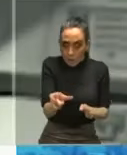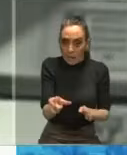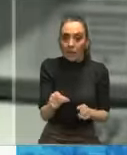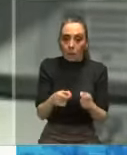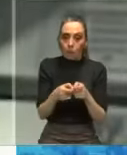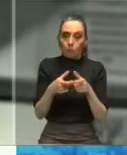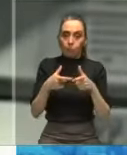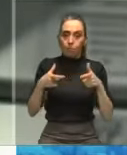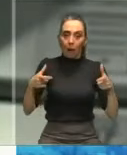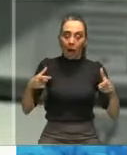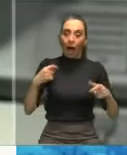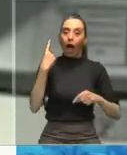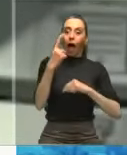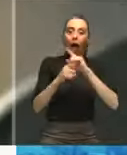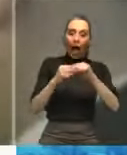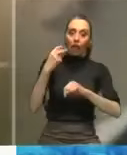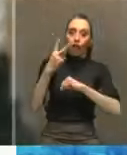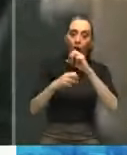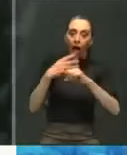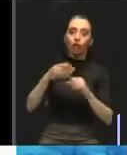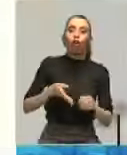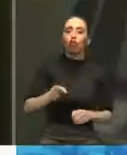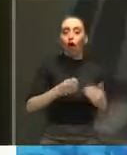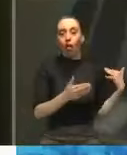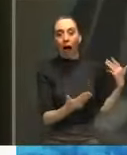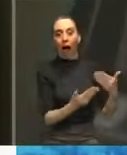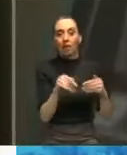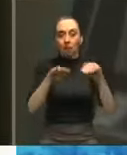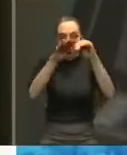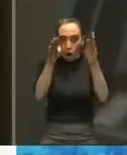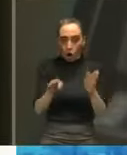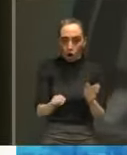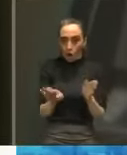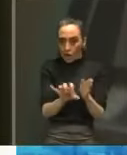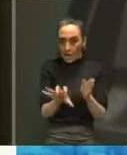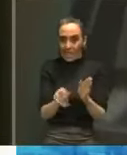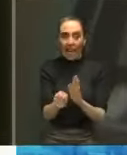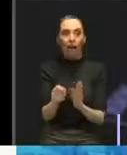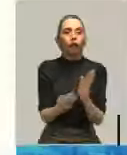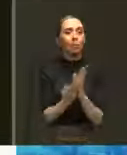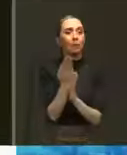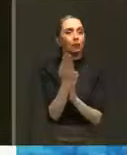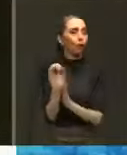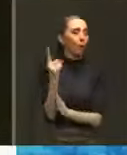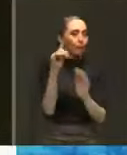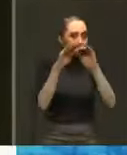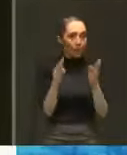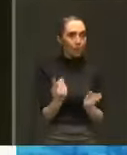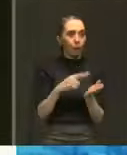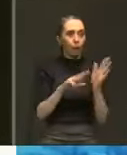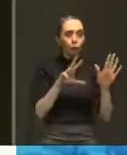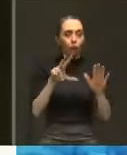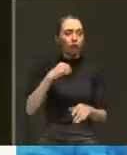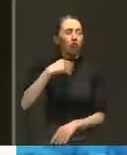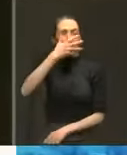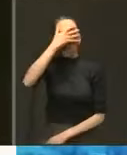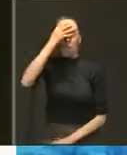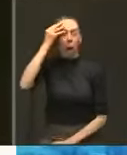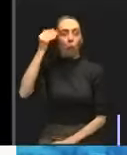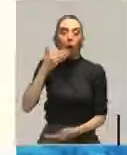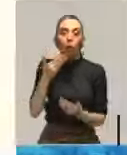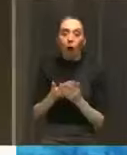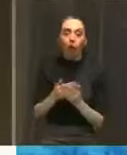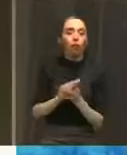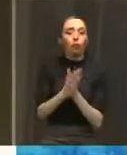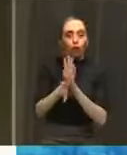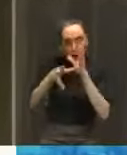algo después y desde ahí que nos acompañan. Debe ser en los años 80 que llegó, pues. No me acuerdo, pero todo se